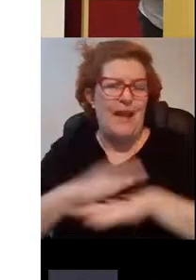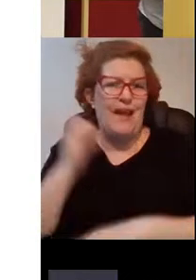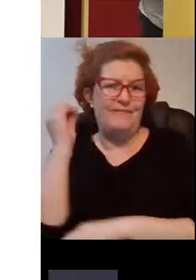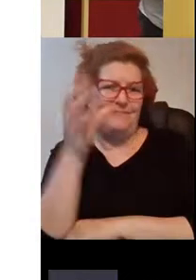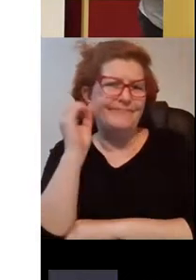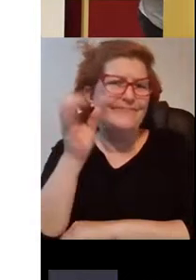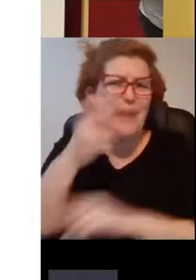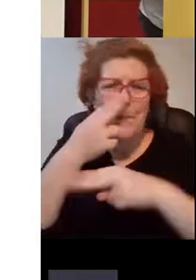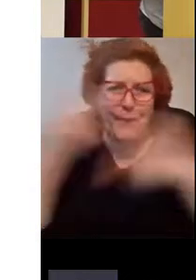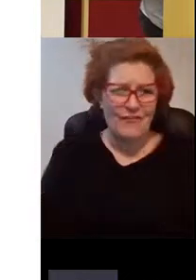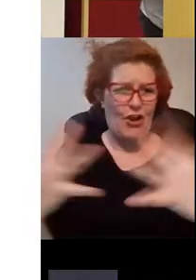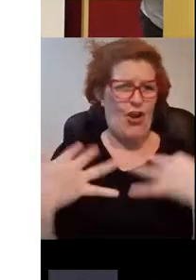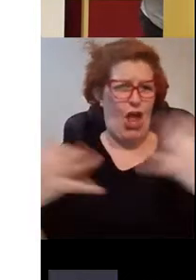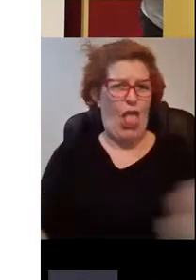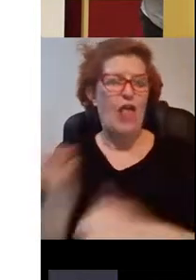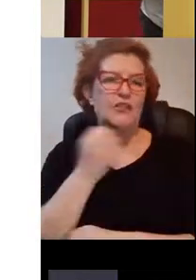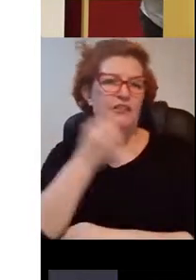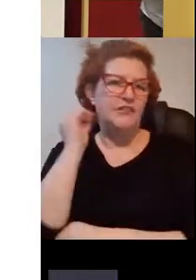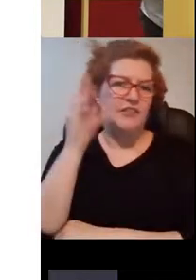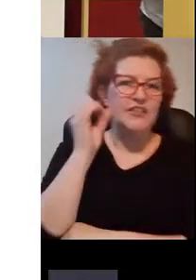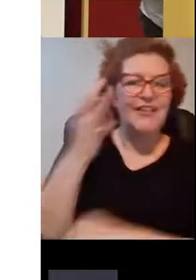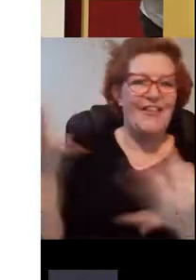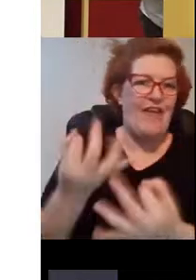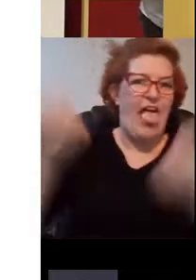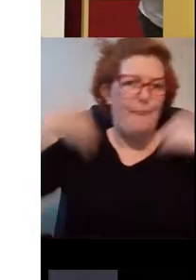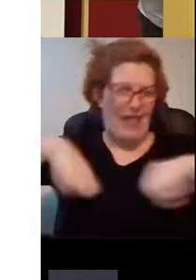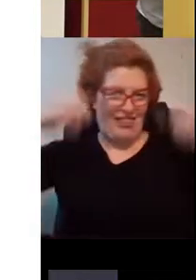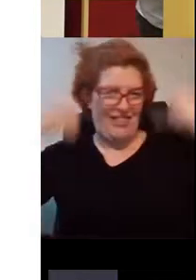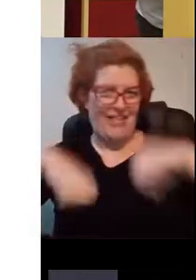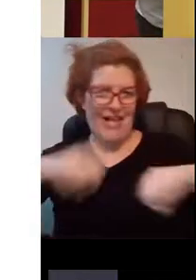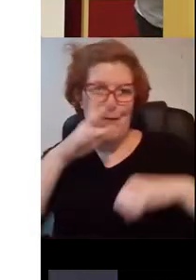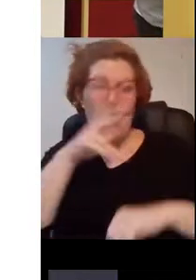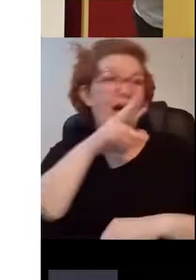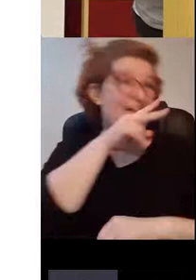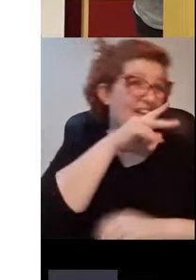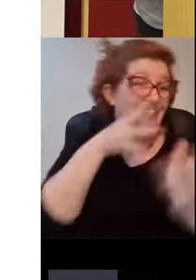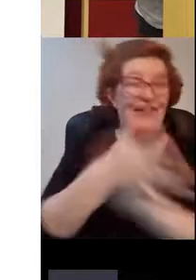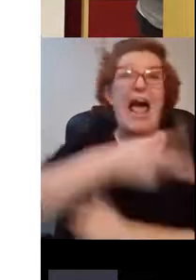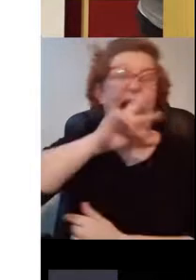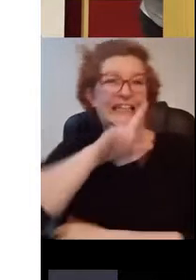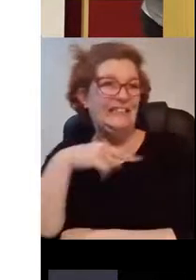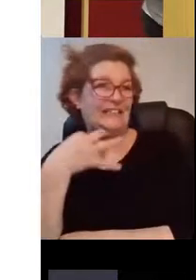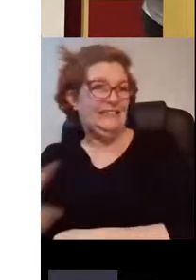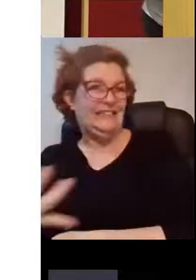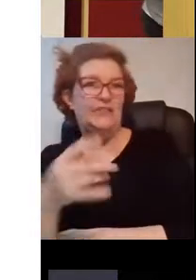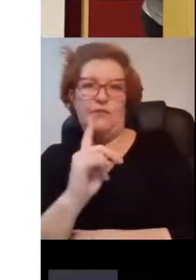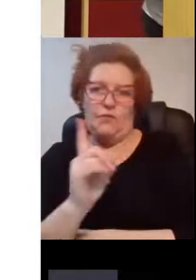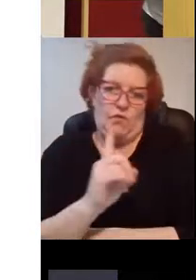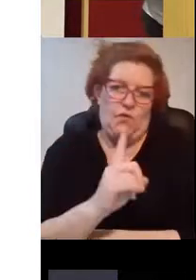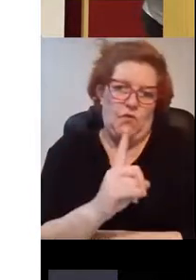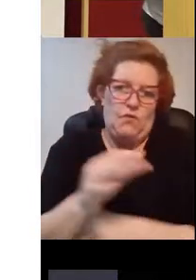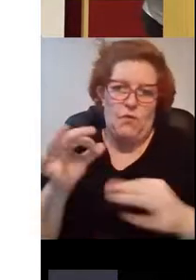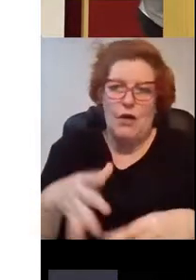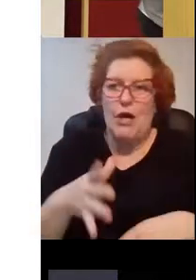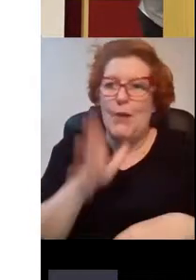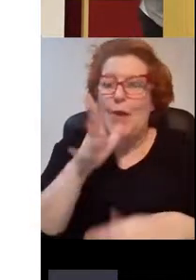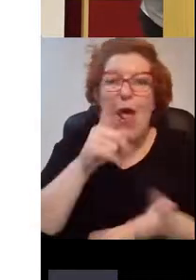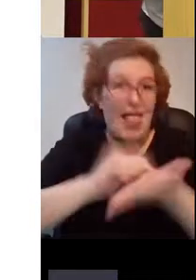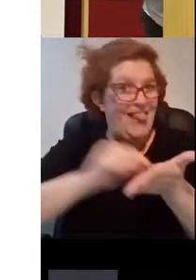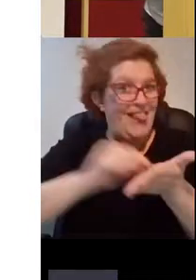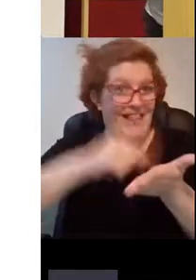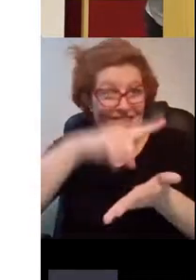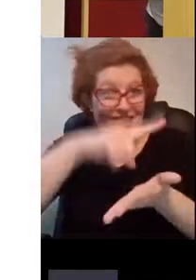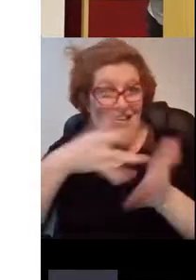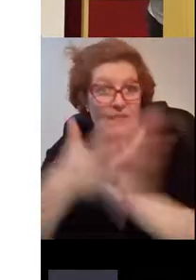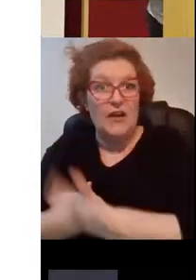público hay que hacerlo y hay que practicar. O sea, por hablar no sabes hablar. Igual que porque sepas escribir, pues no